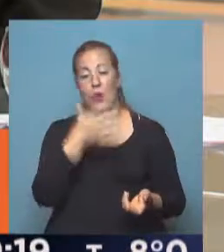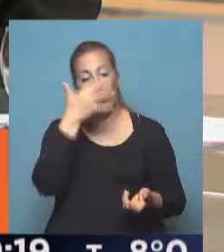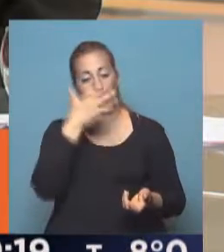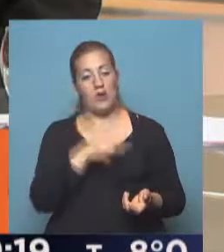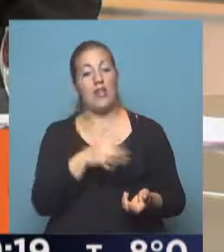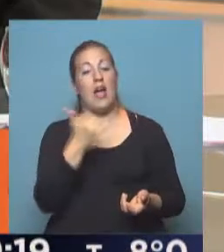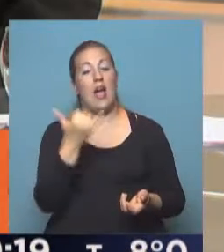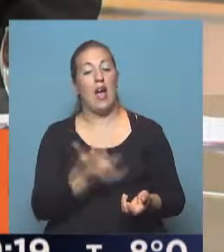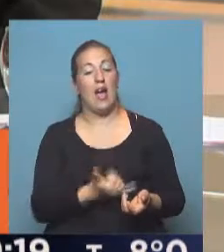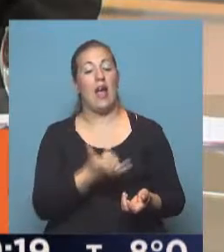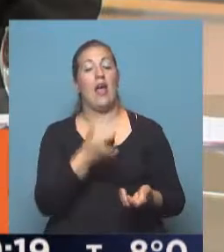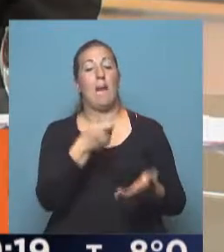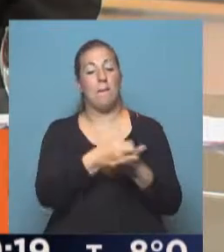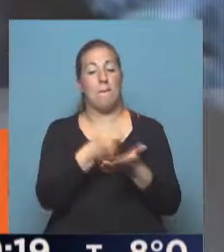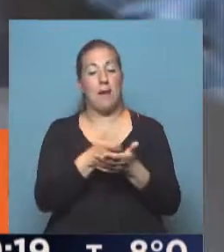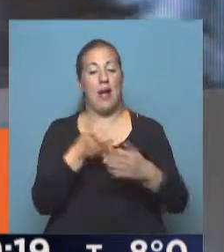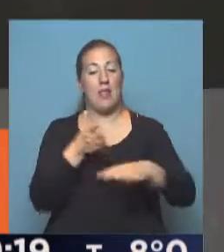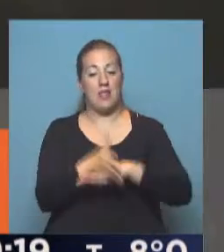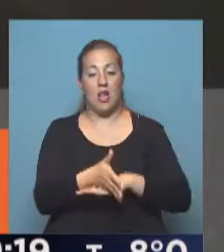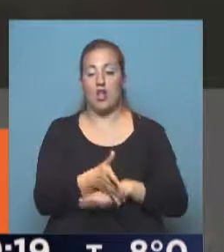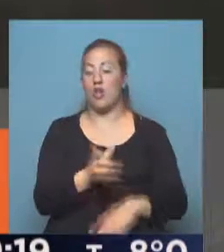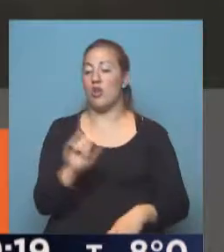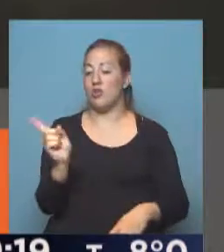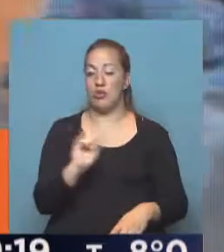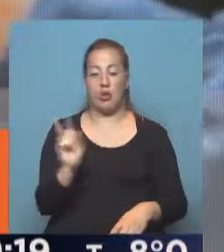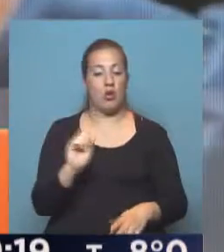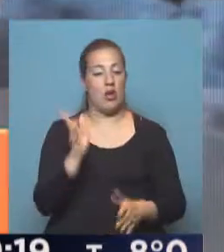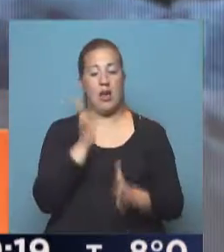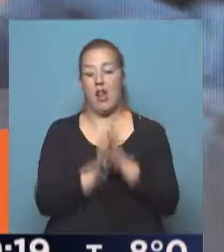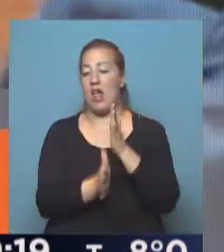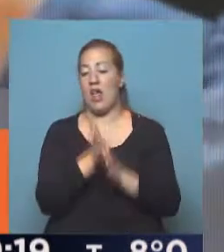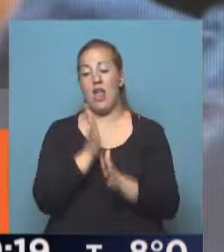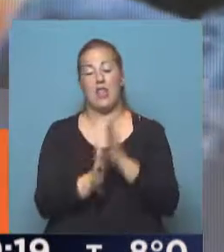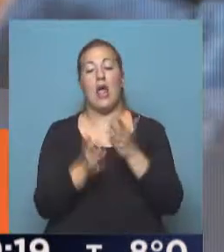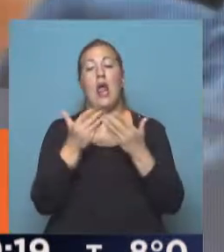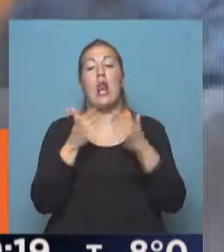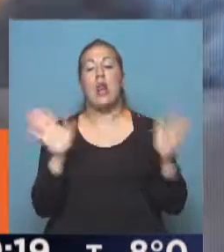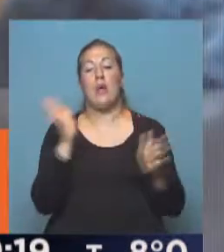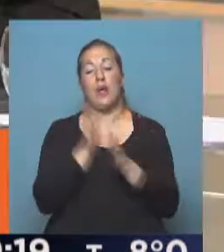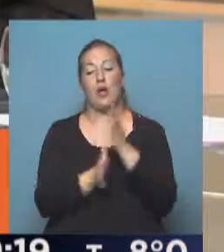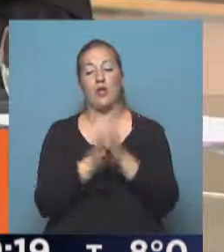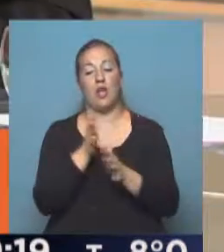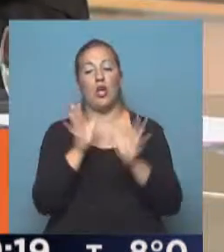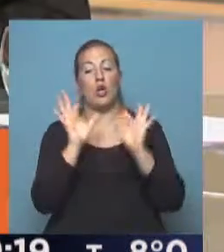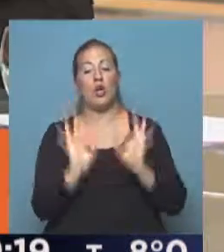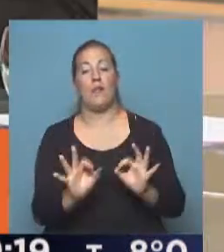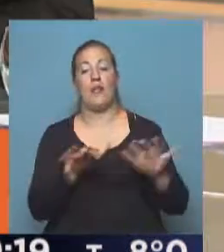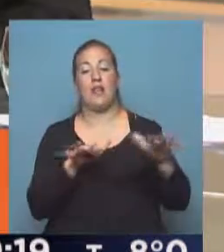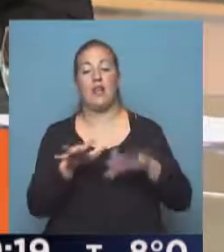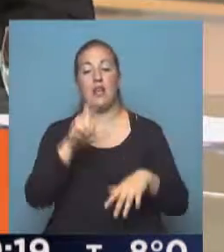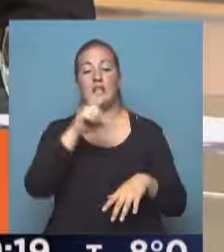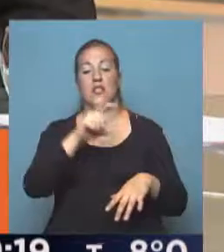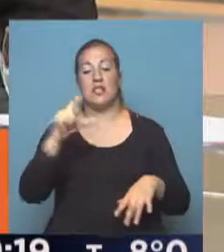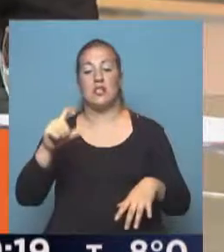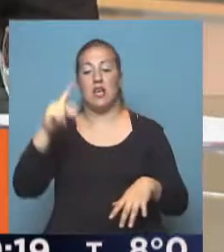tiene un costo está arancelada la entrada no no no es absolutamente gratuita como todas las actividades del secap o el